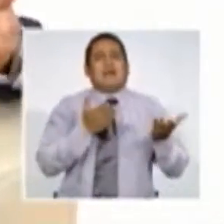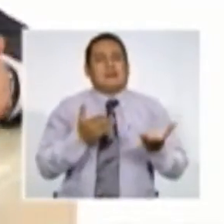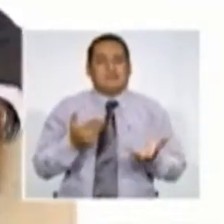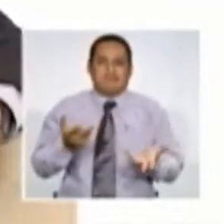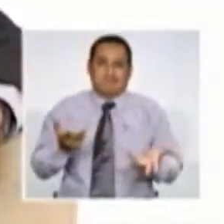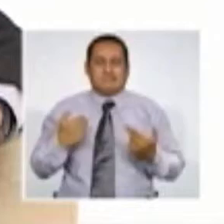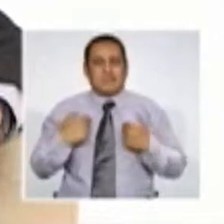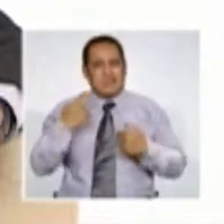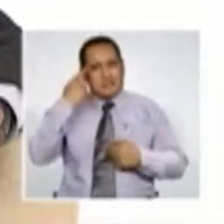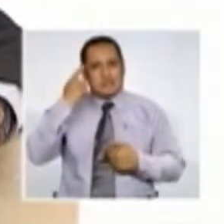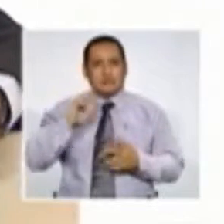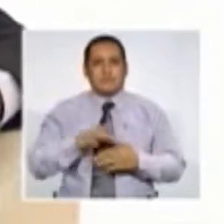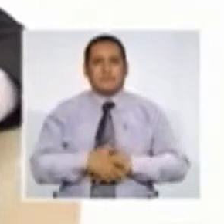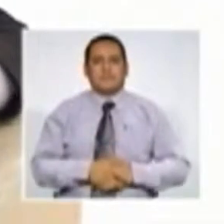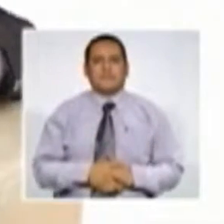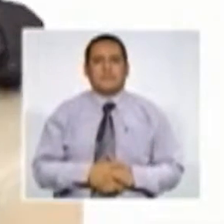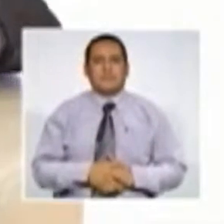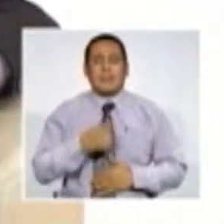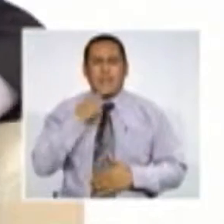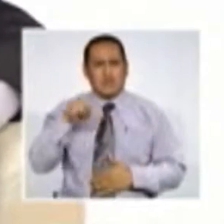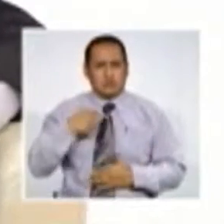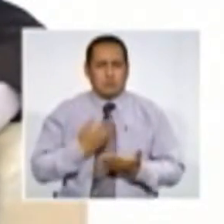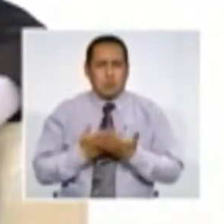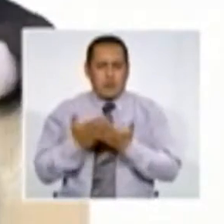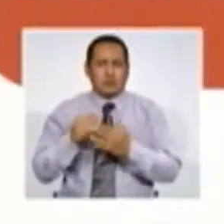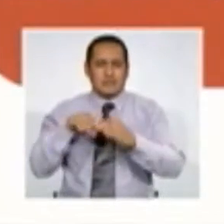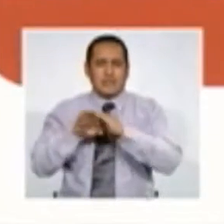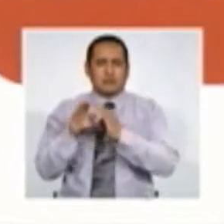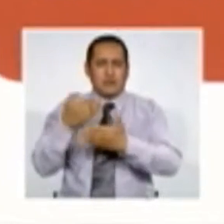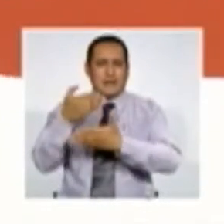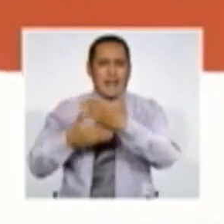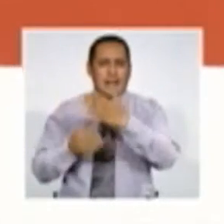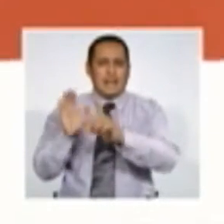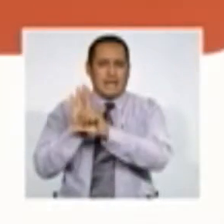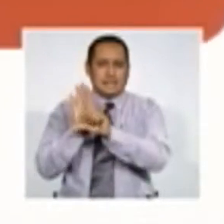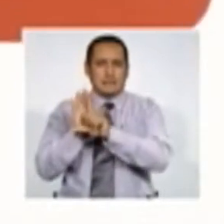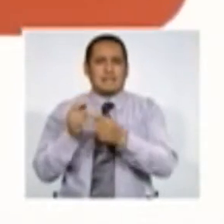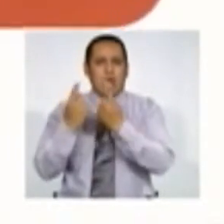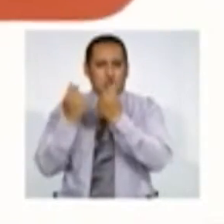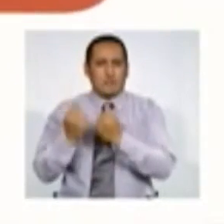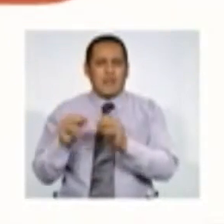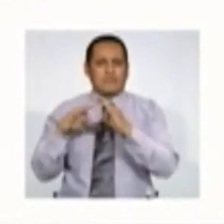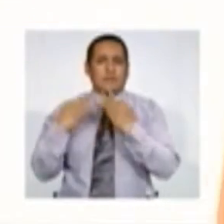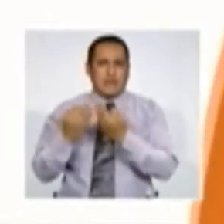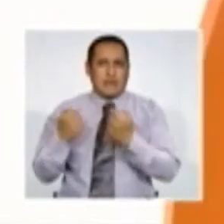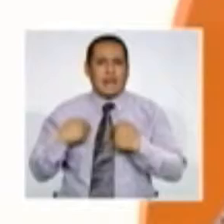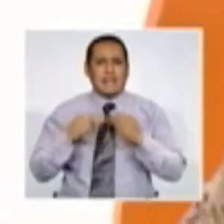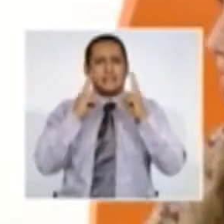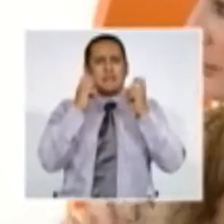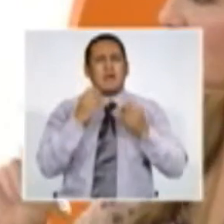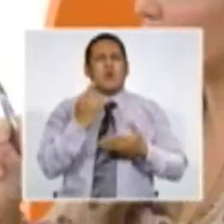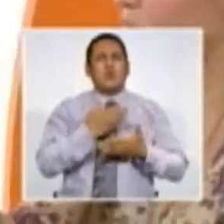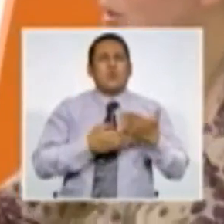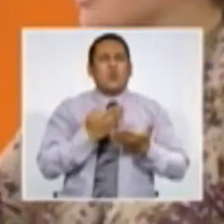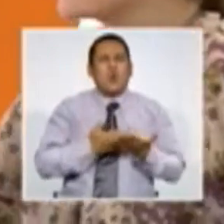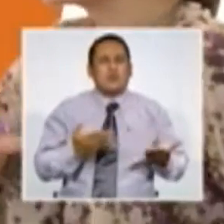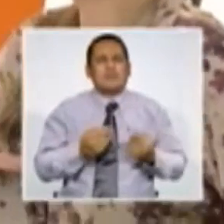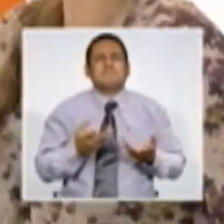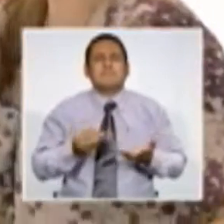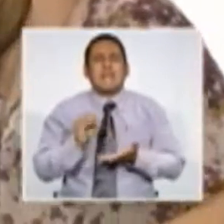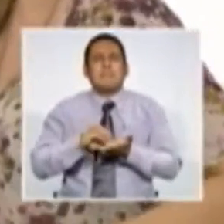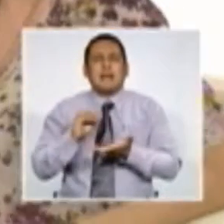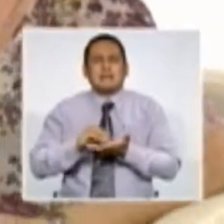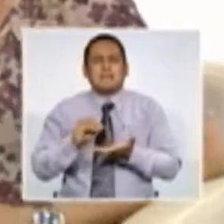los útiles escolares. Claro, eso también está... Eso está contemplado también en la ley de economía familiar, el tema de los útiles.